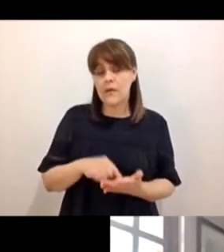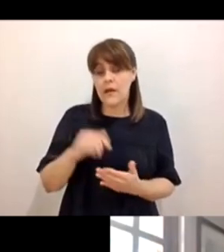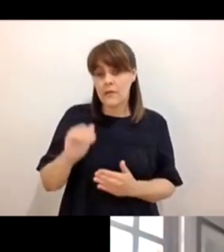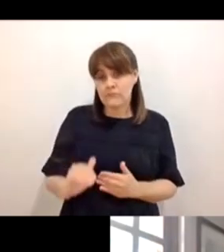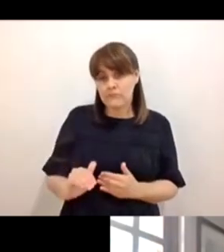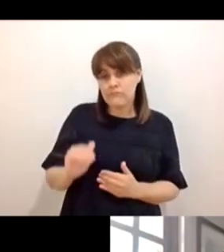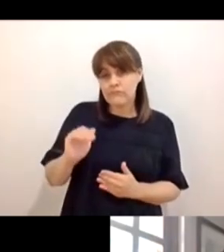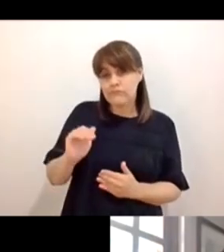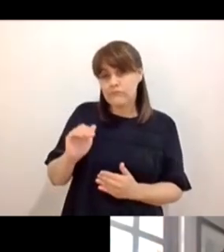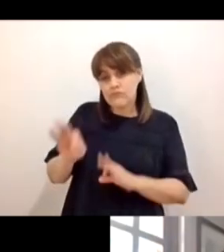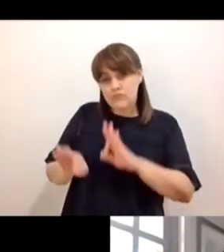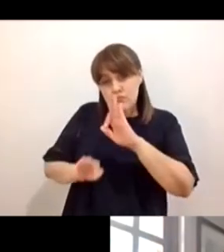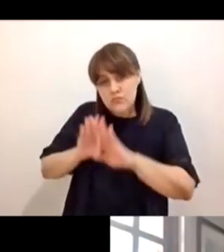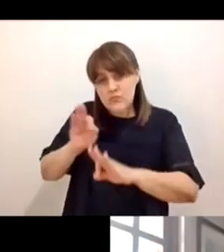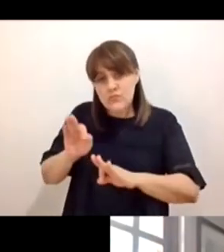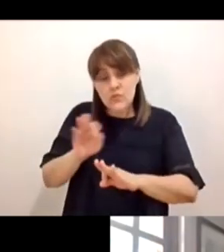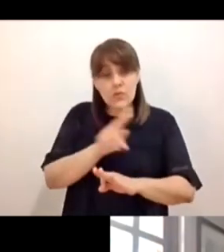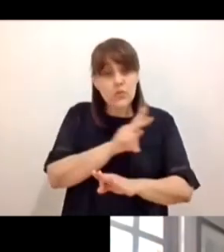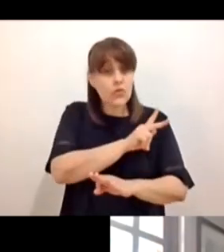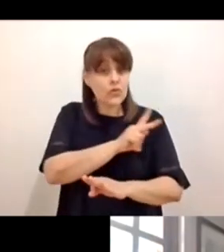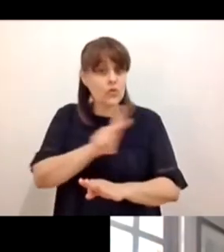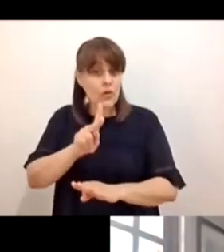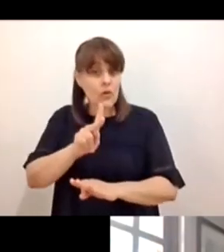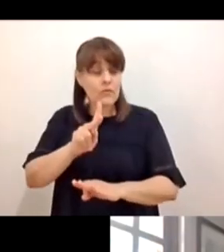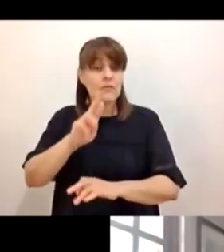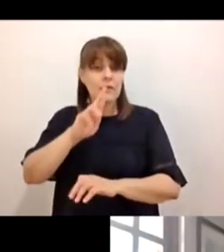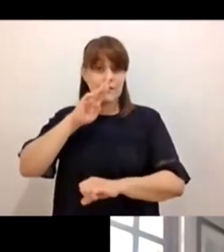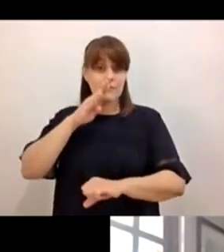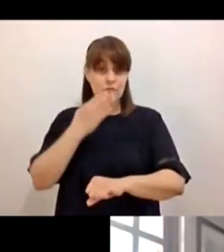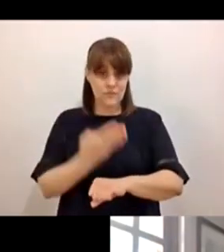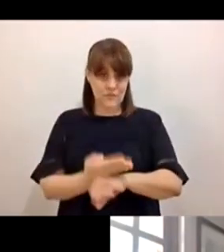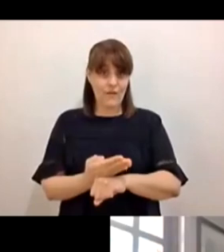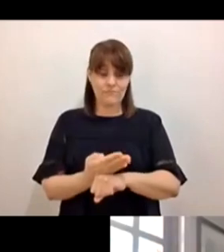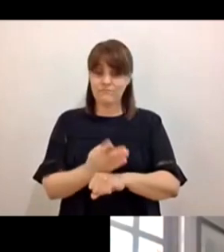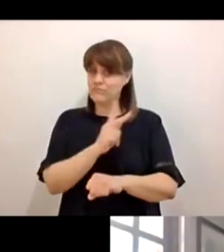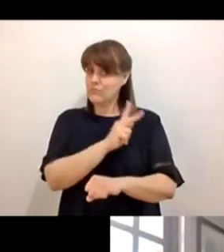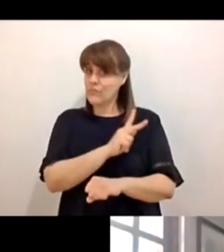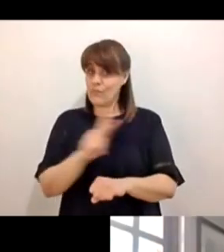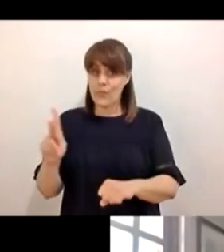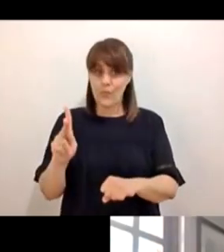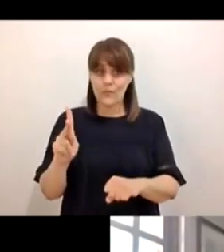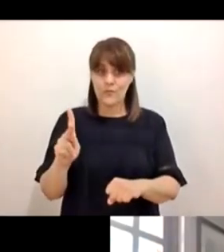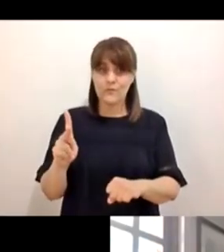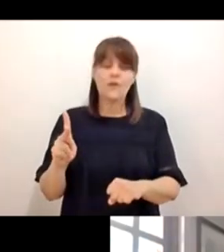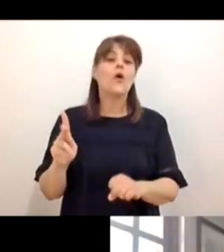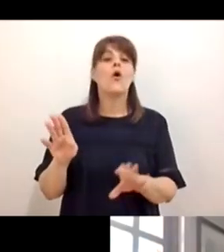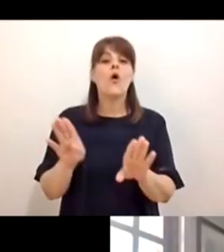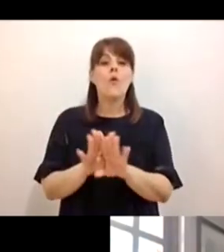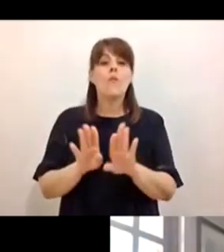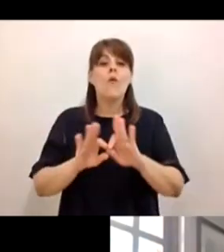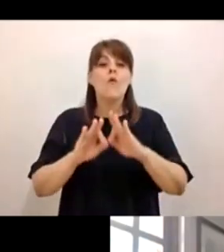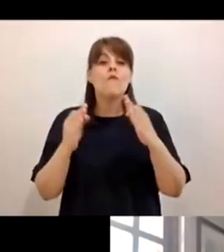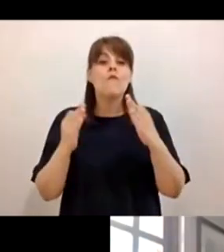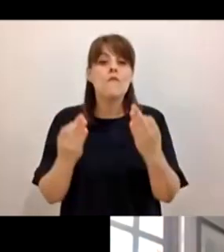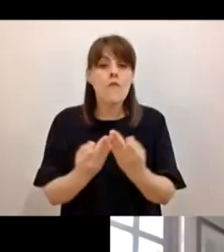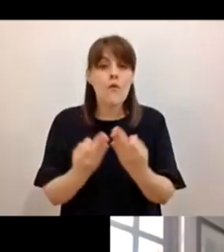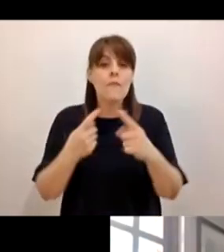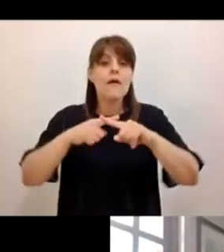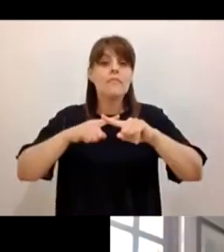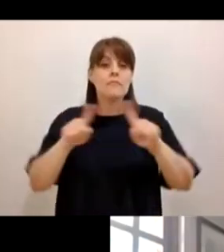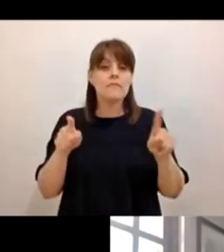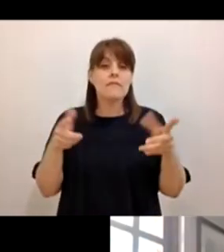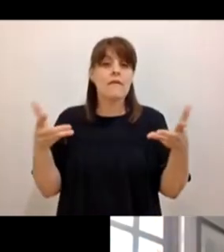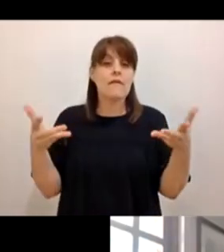es un asunto de todos es un asunto colectivo el empezar a tener prácticas distintas quiero